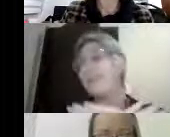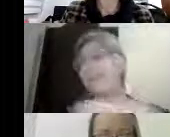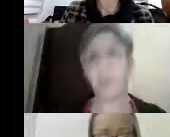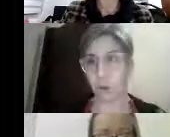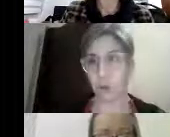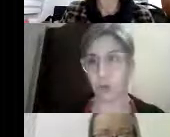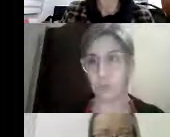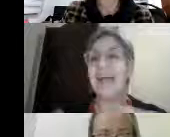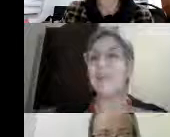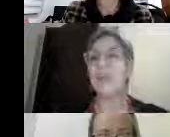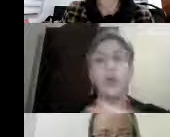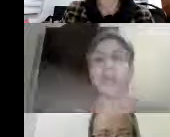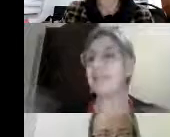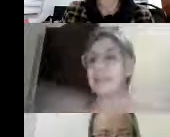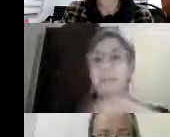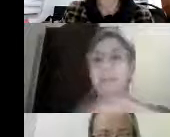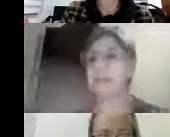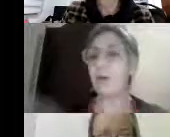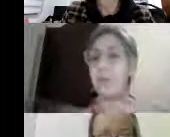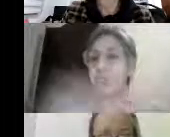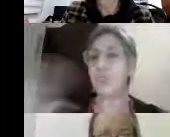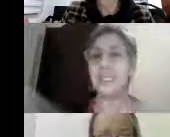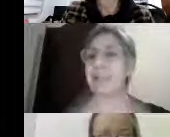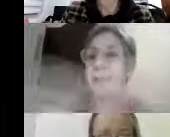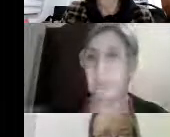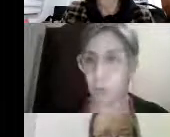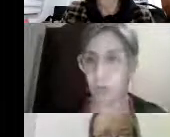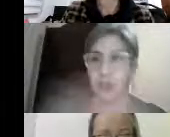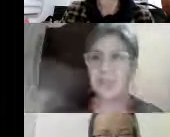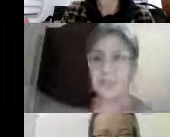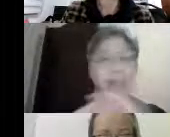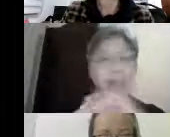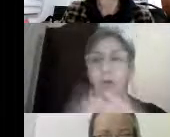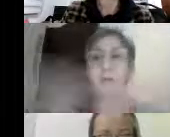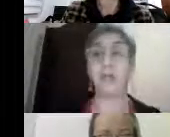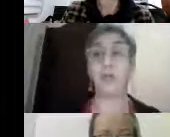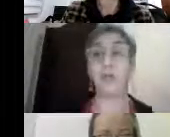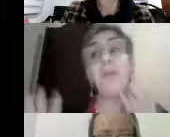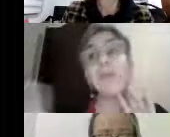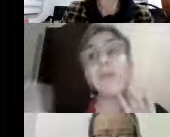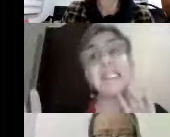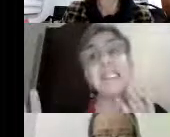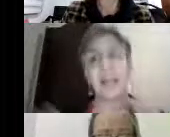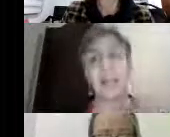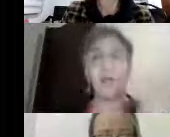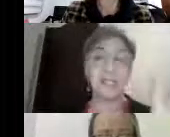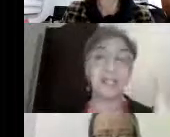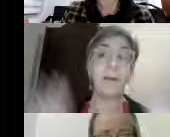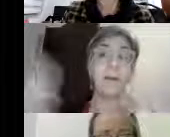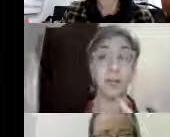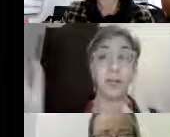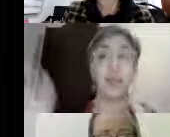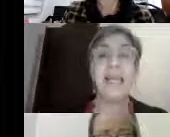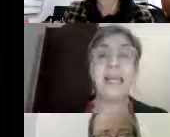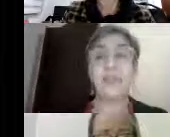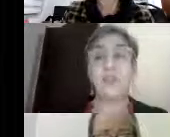todas les daban condón. O sea, todas tenían la misma recomendación que ya sabemos. Todo eso ya era igual para todos. La única diferencia era que algunas se